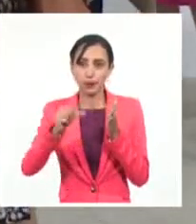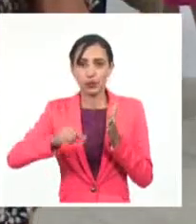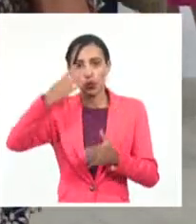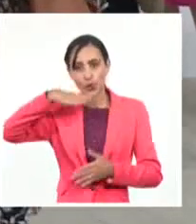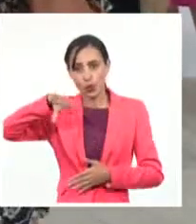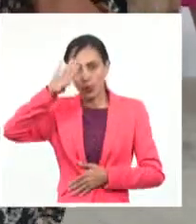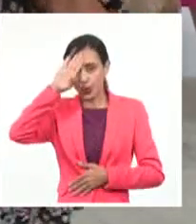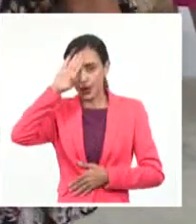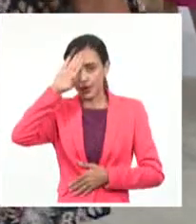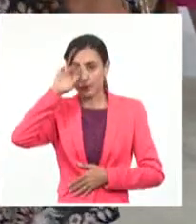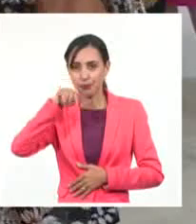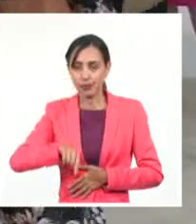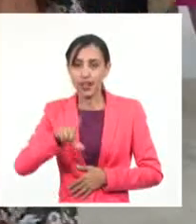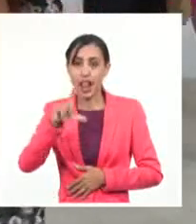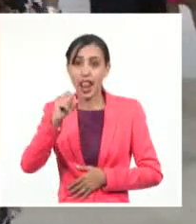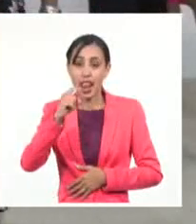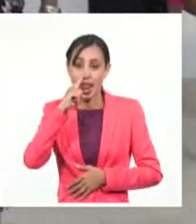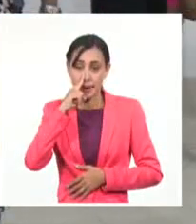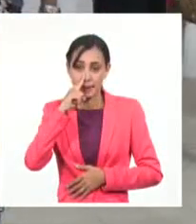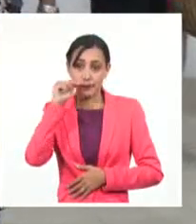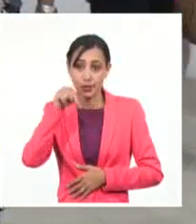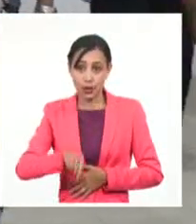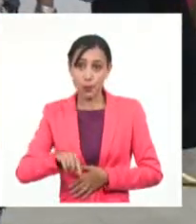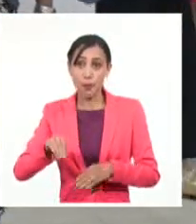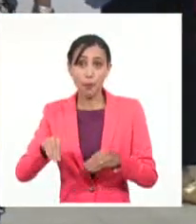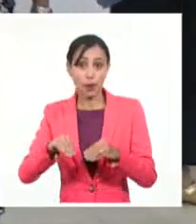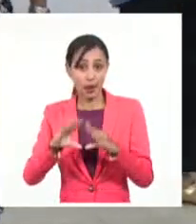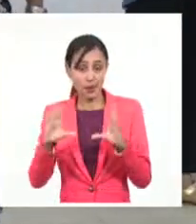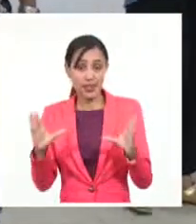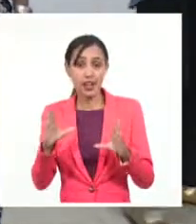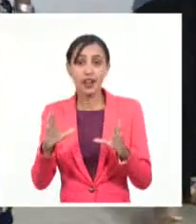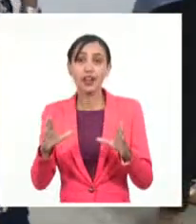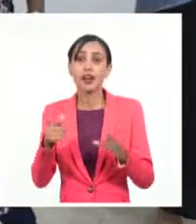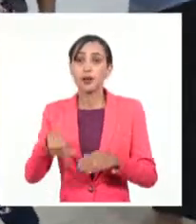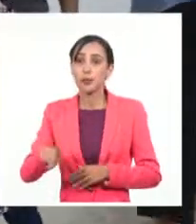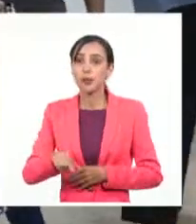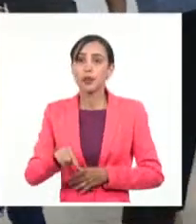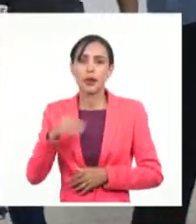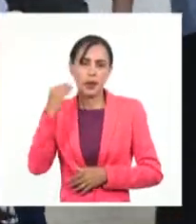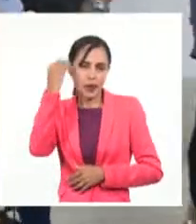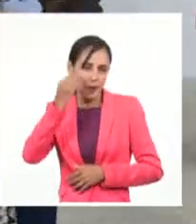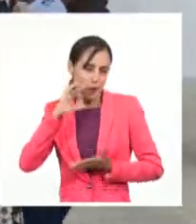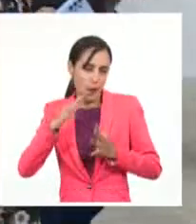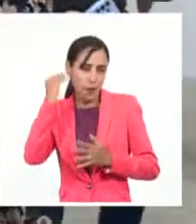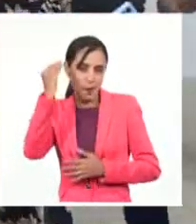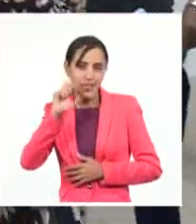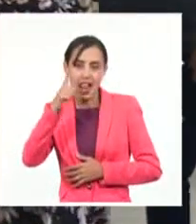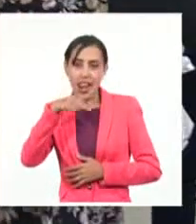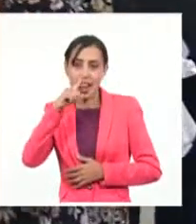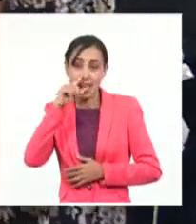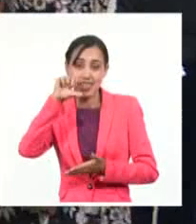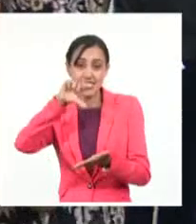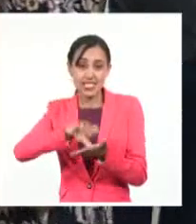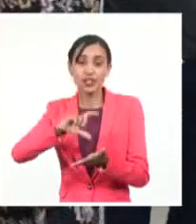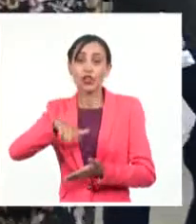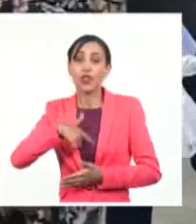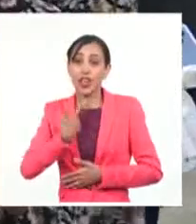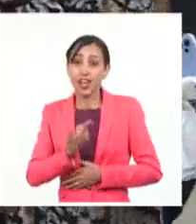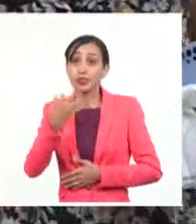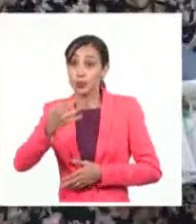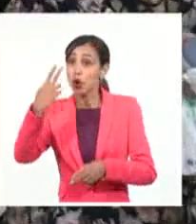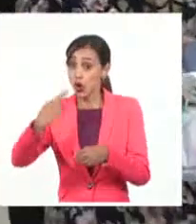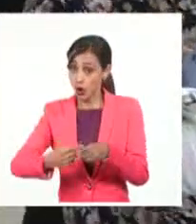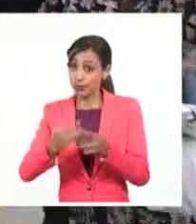Wilfredo Land esta mañana sesionó el coloquio la perspectiva de la en el centro de arte contemporáneo que lleva su nombre y